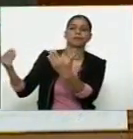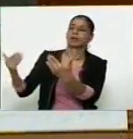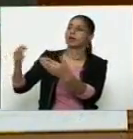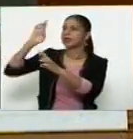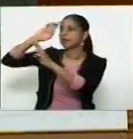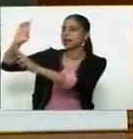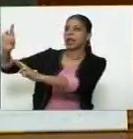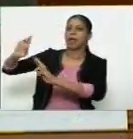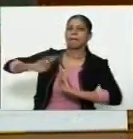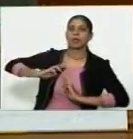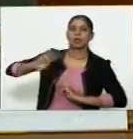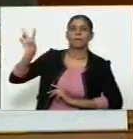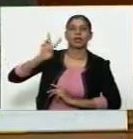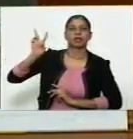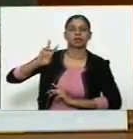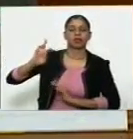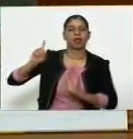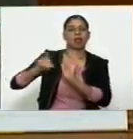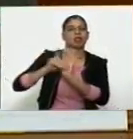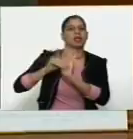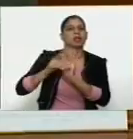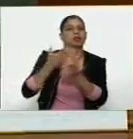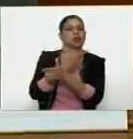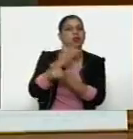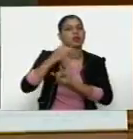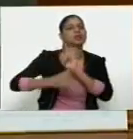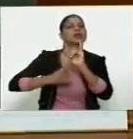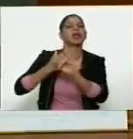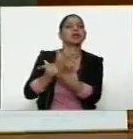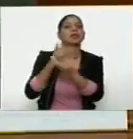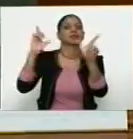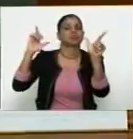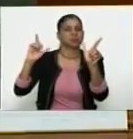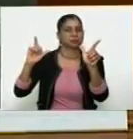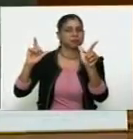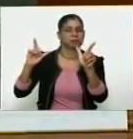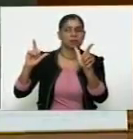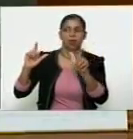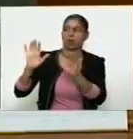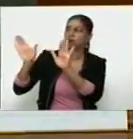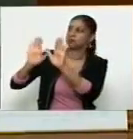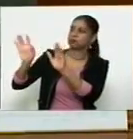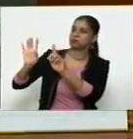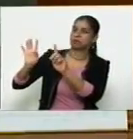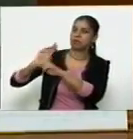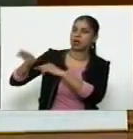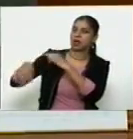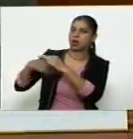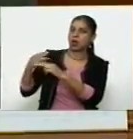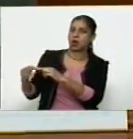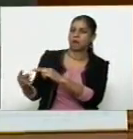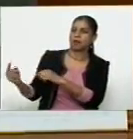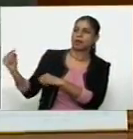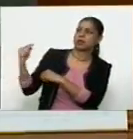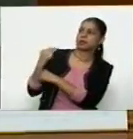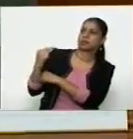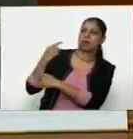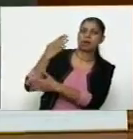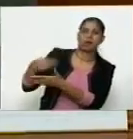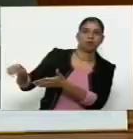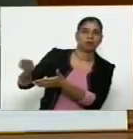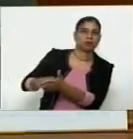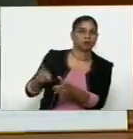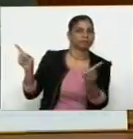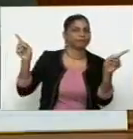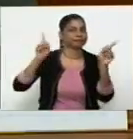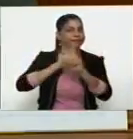respeto al derecho internacional y abstenerse de ejecutar ilegítimas e ilícitas sanciones